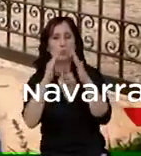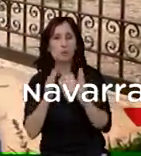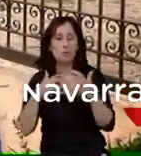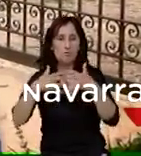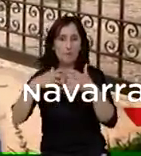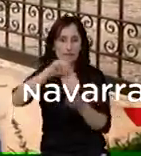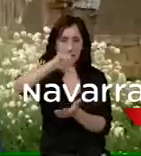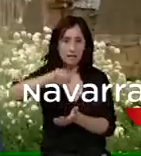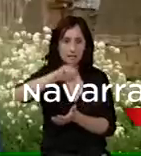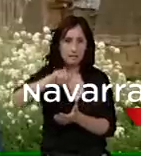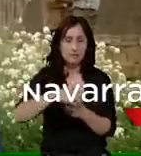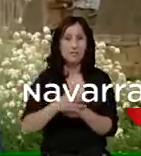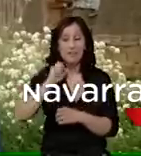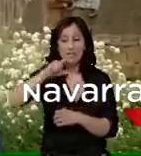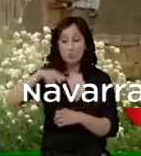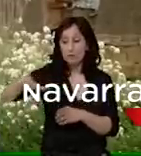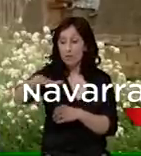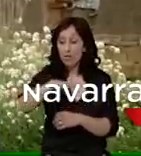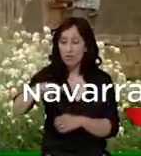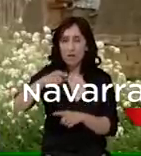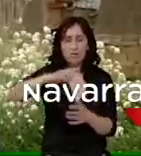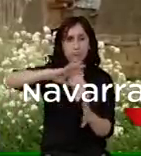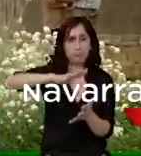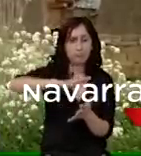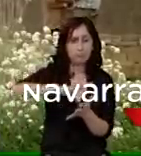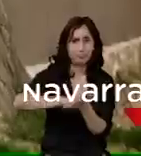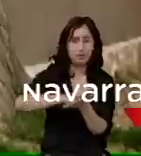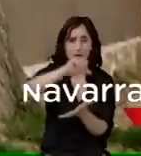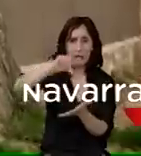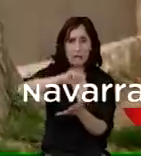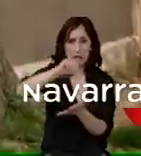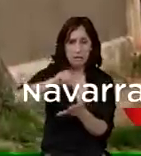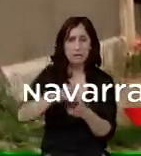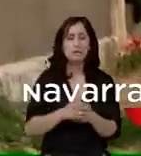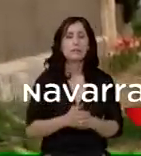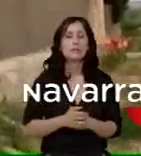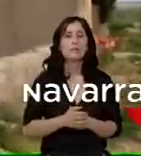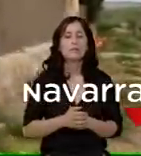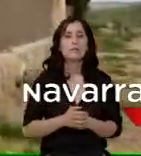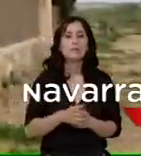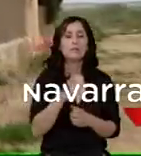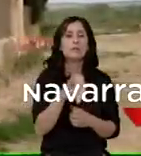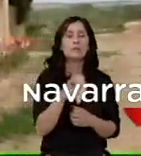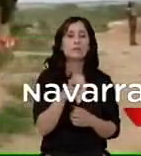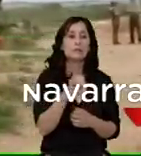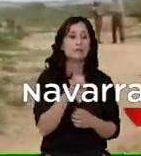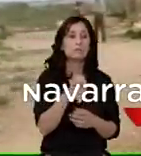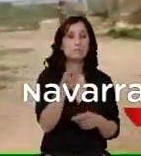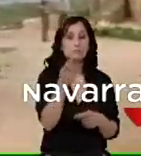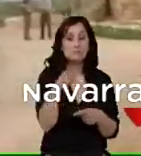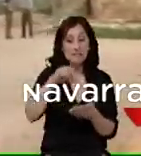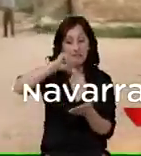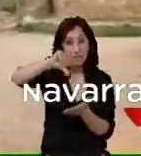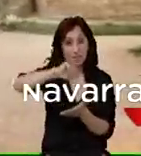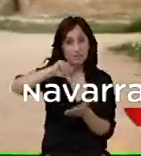molturaba toda la aceituna de la zona. Y por lo visto, pues ellos, ya te digo, comercializaban el aceite que